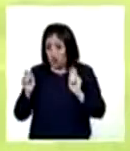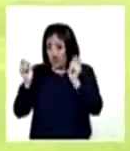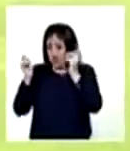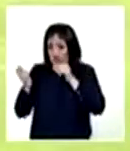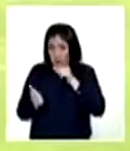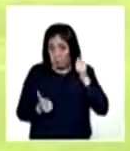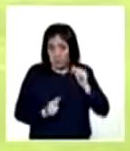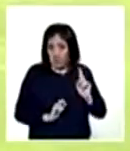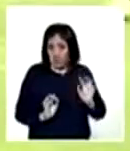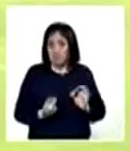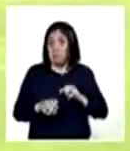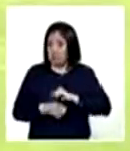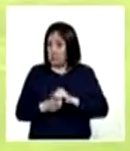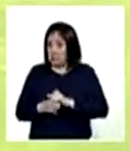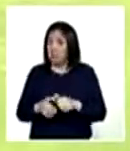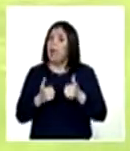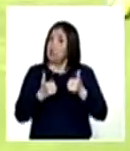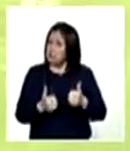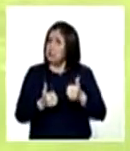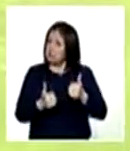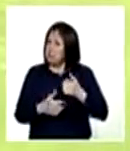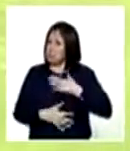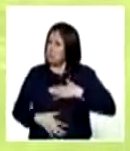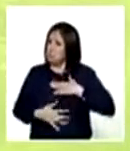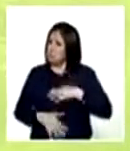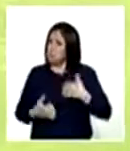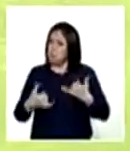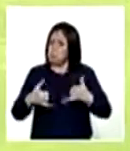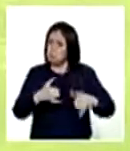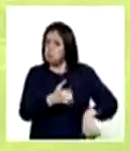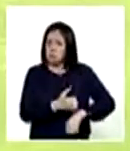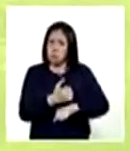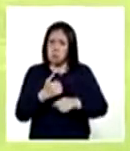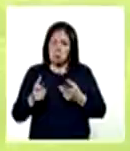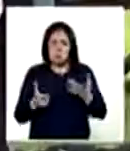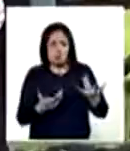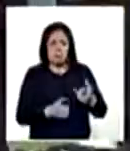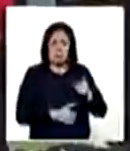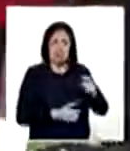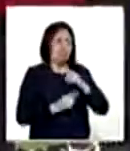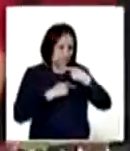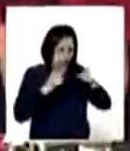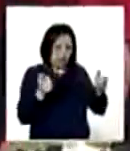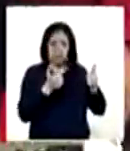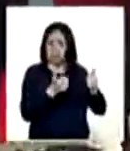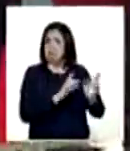están entrenando. Pero qué bueno, ¿no? Que están ahí haciendo deporte. Es un buen mensaje para todos. Claro que sí.